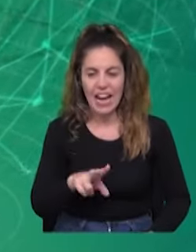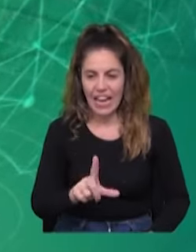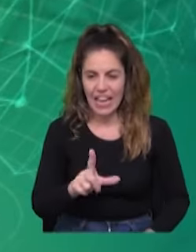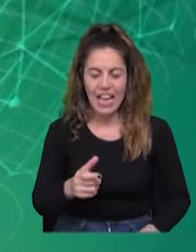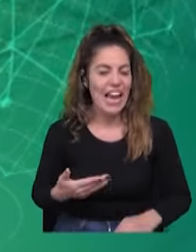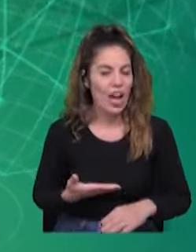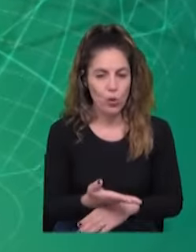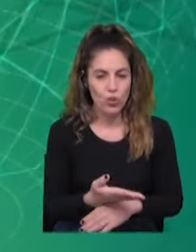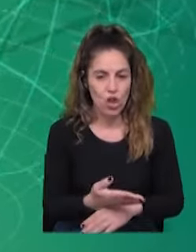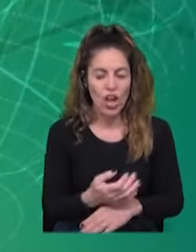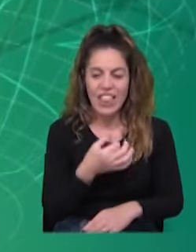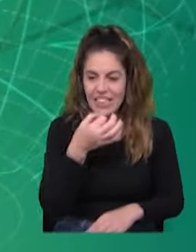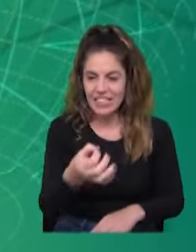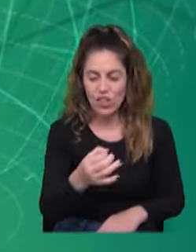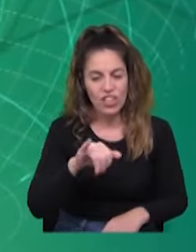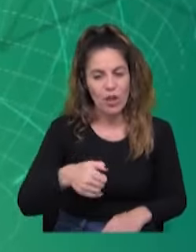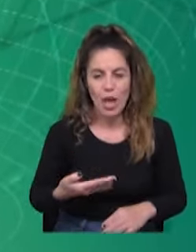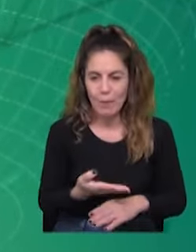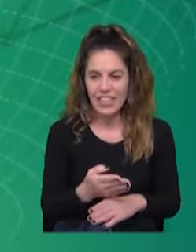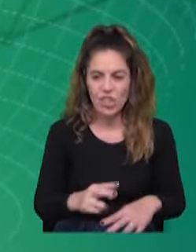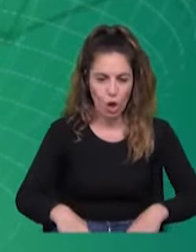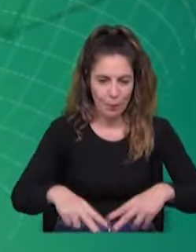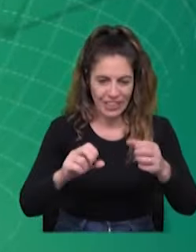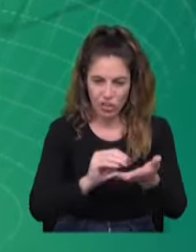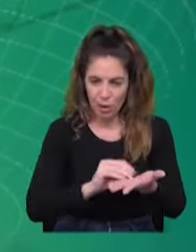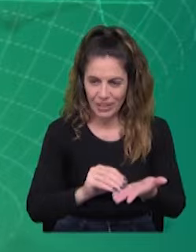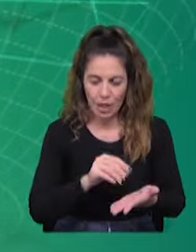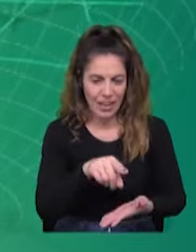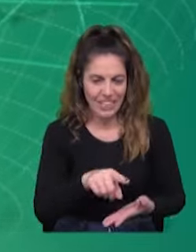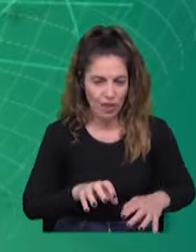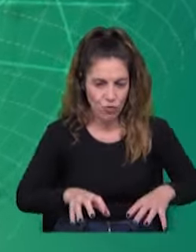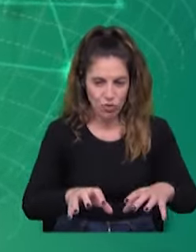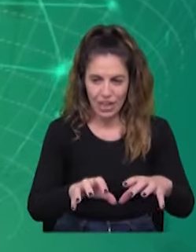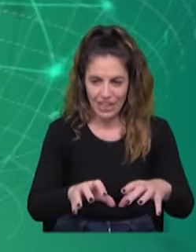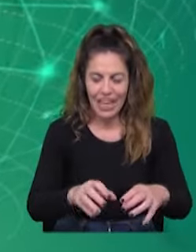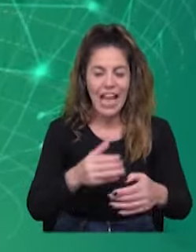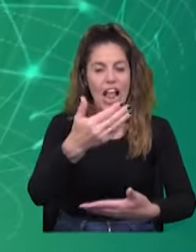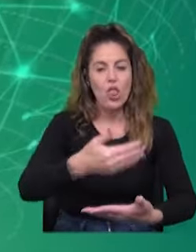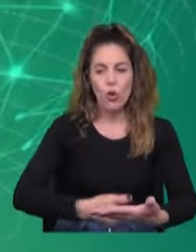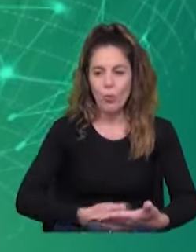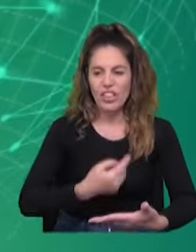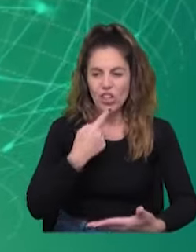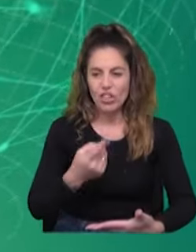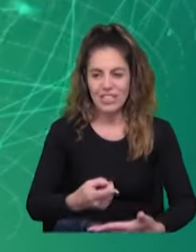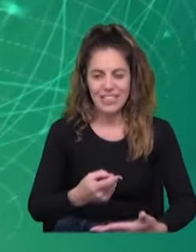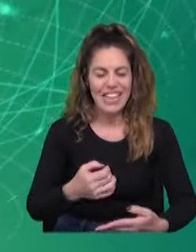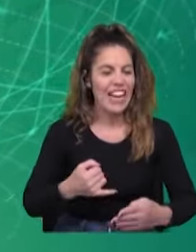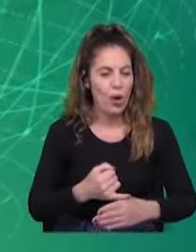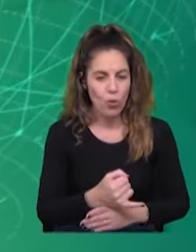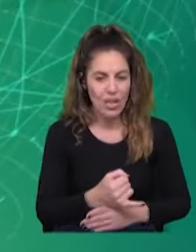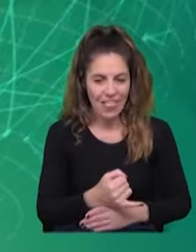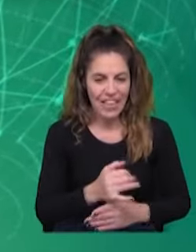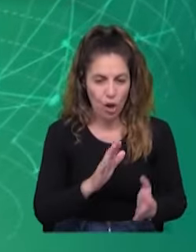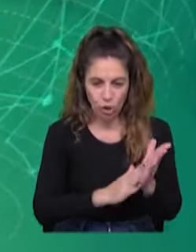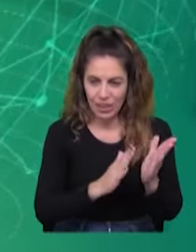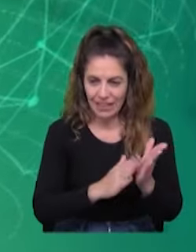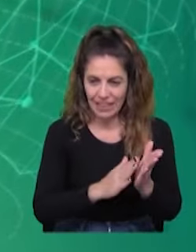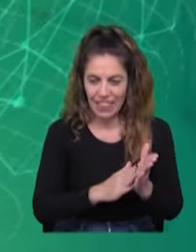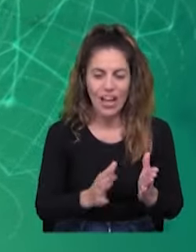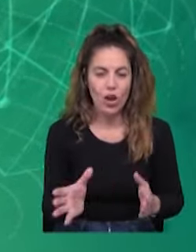escrito que se había pedido una investigación administrativa para la funcionaria el documento Consigna que entre las irregularidades constatadas